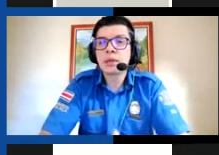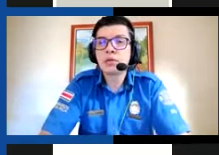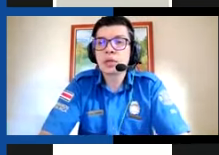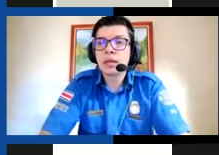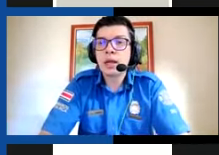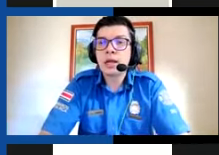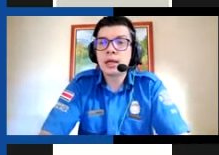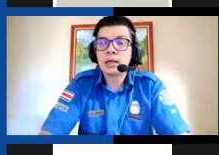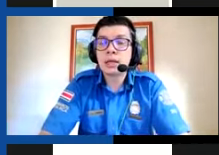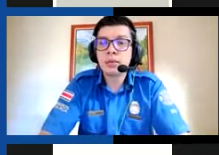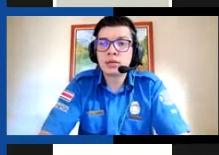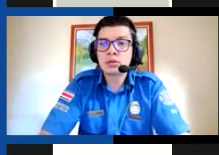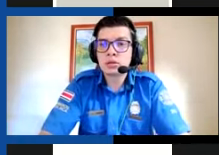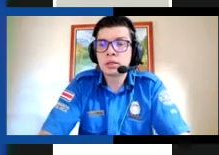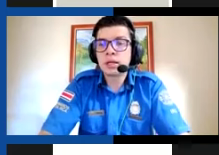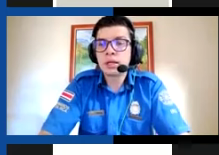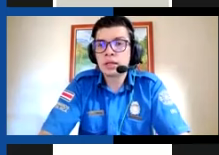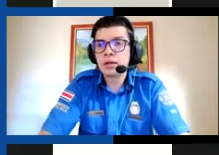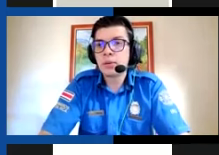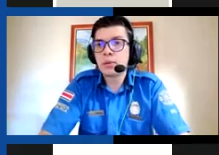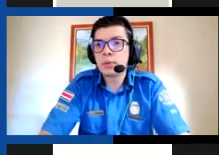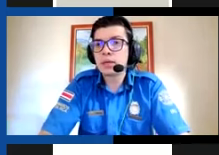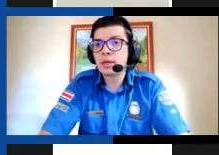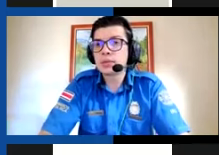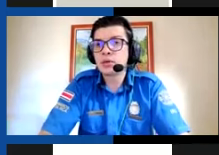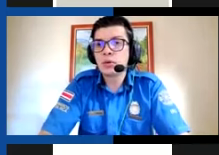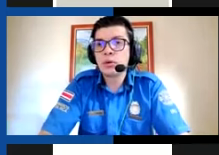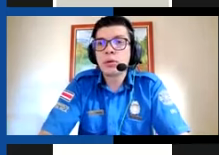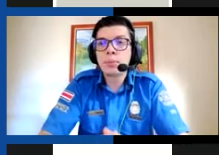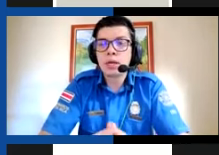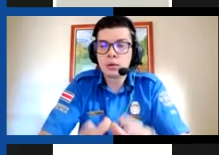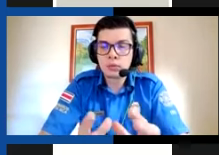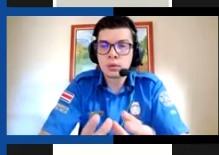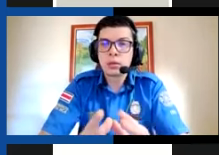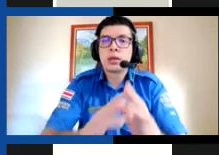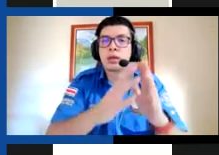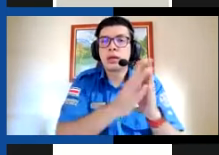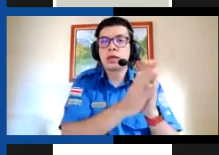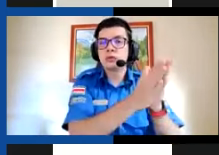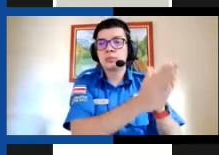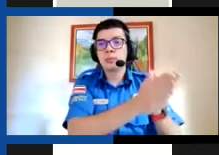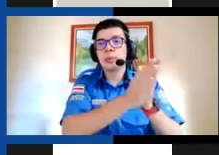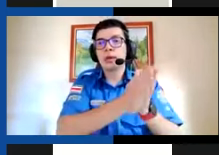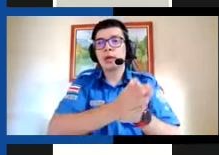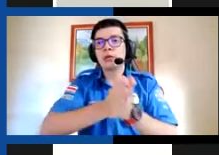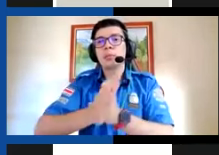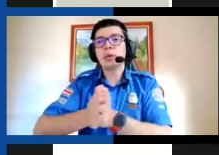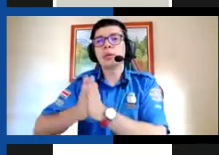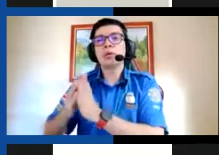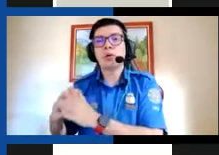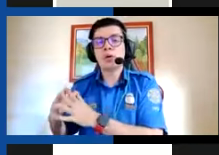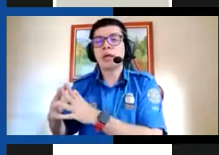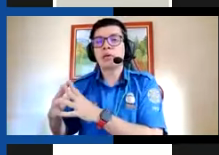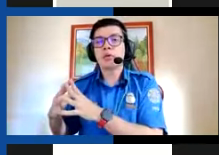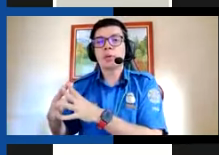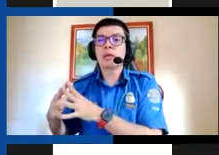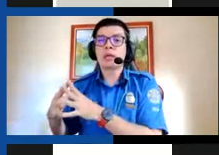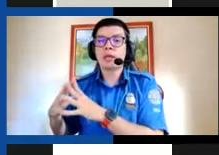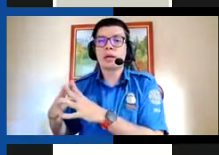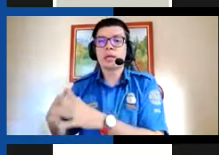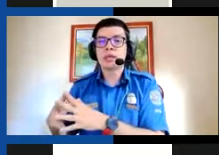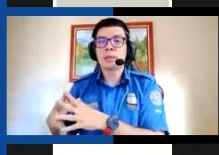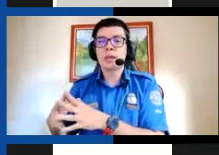al menos 3 metros del lindero de la propiedad del vecino. Pero eso para ir cumpliendo con la